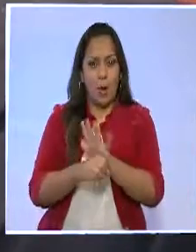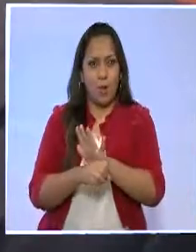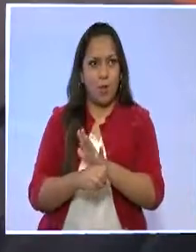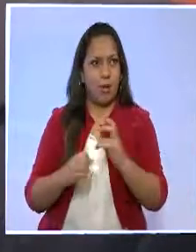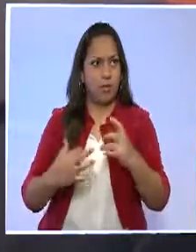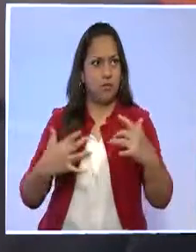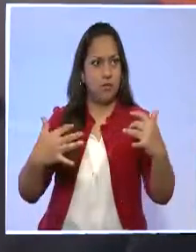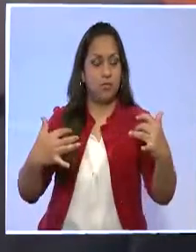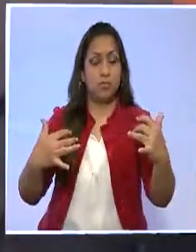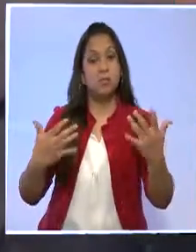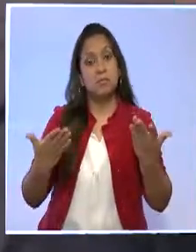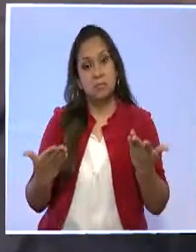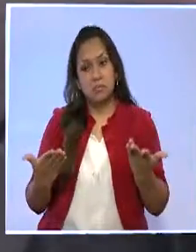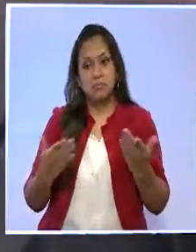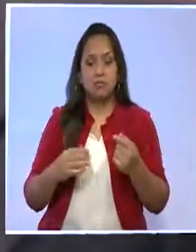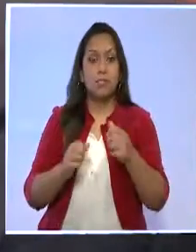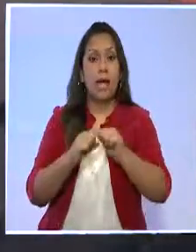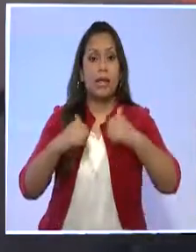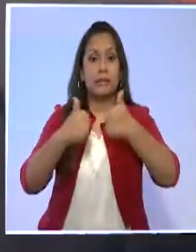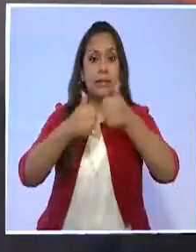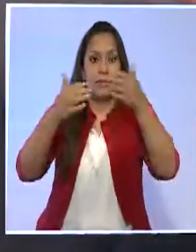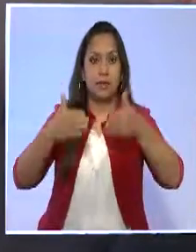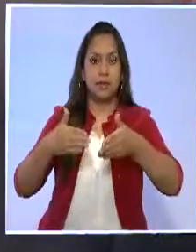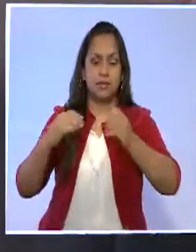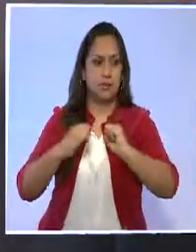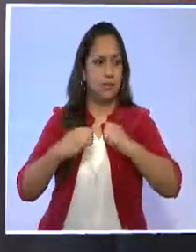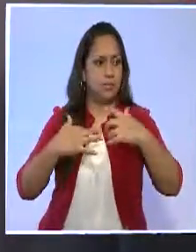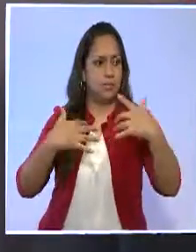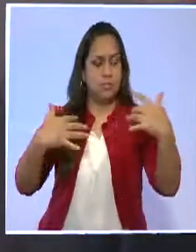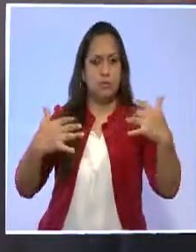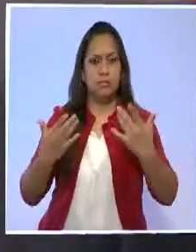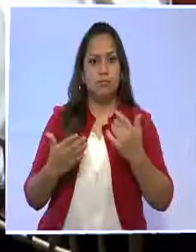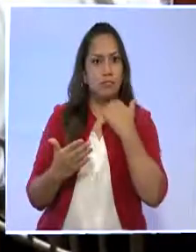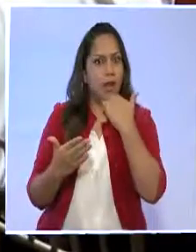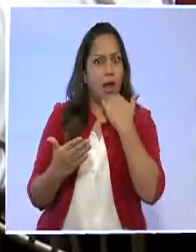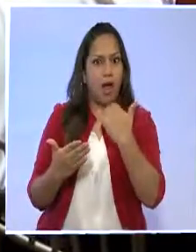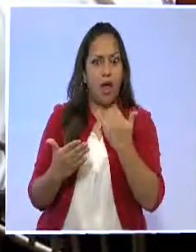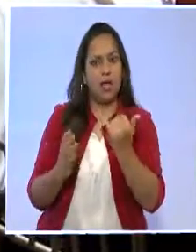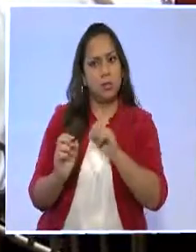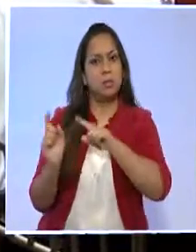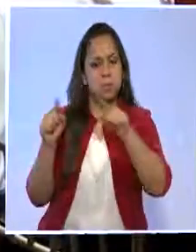sesiones del pleno cuando tiene que por alguna razón pasa de qalá los señores asambleístas